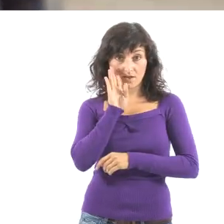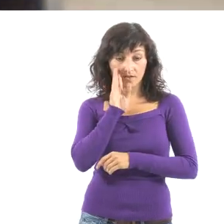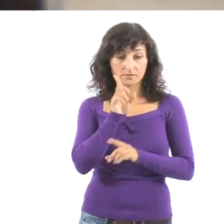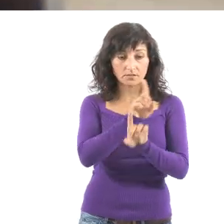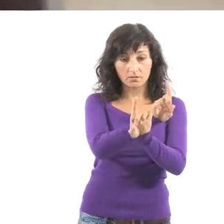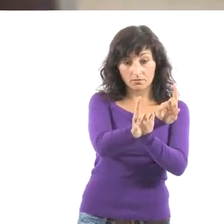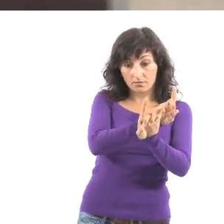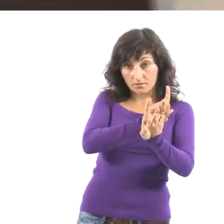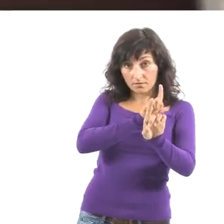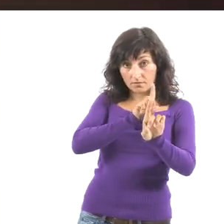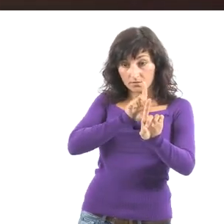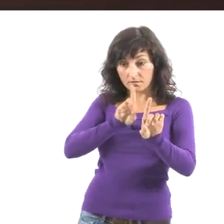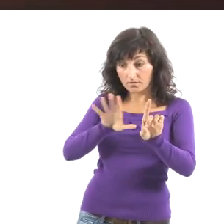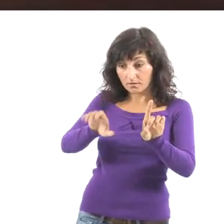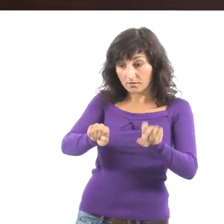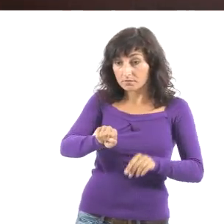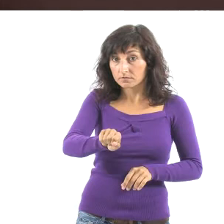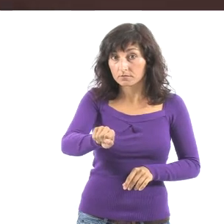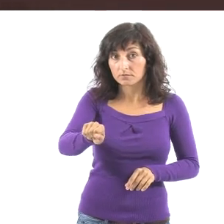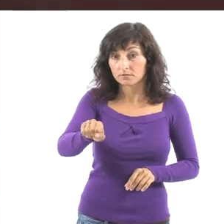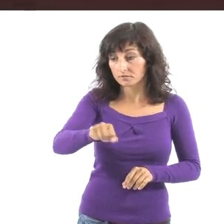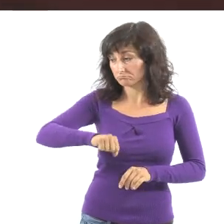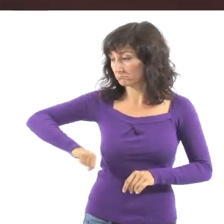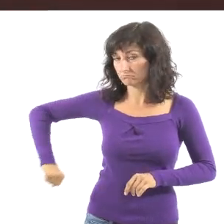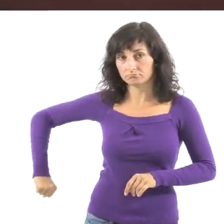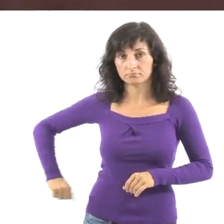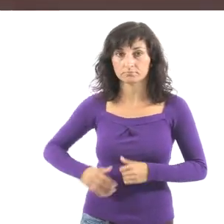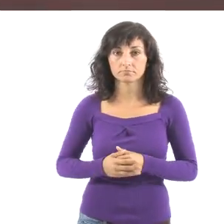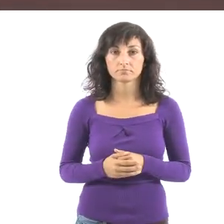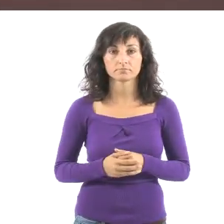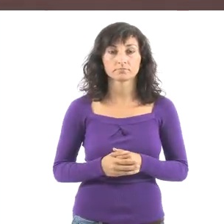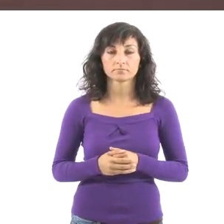sujetando la empuñadura y cerrando tras de sí.